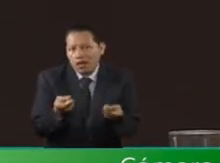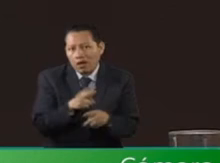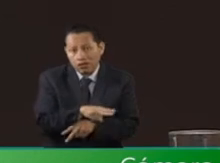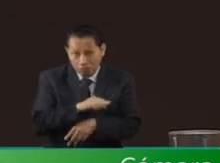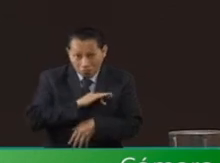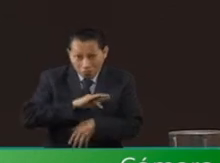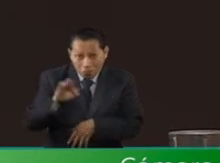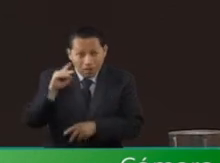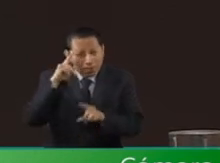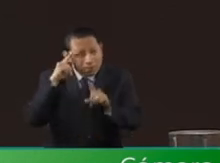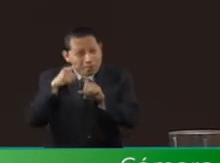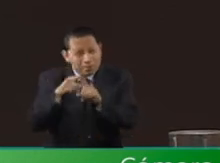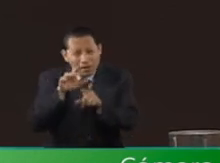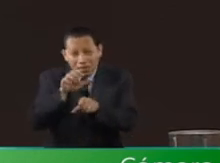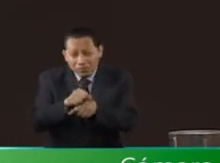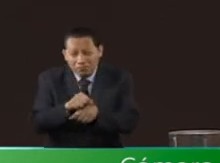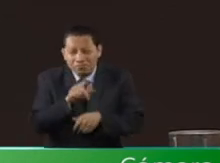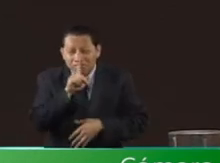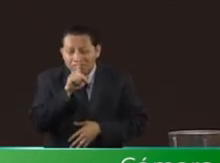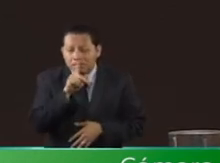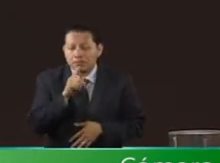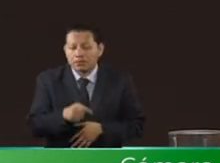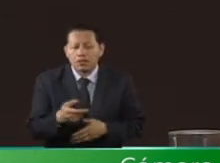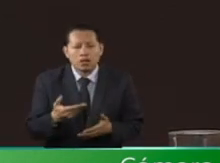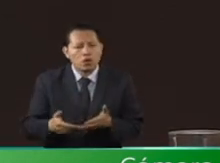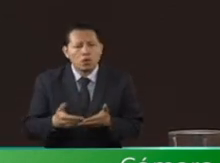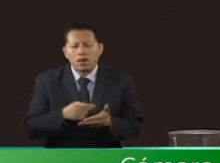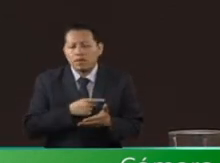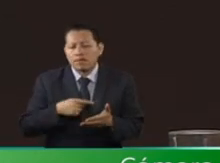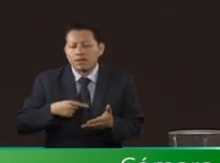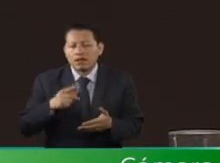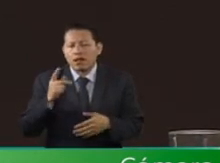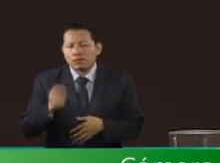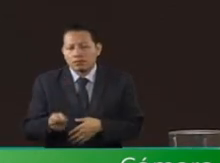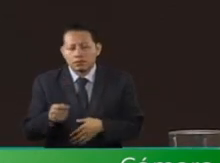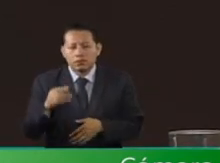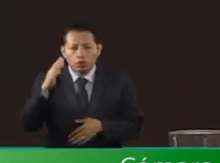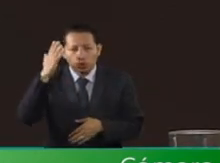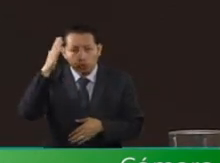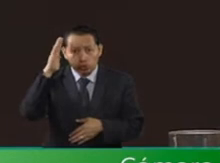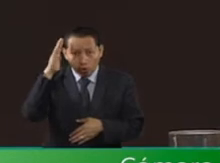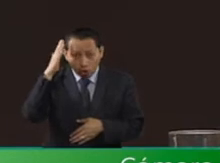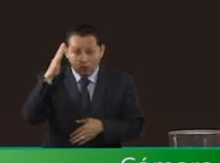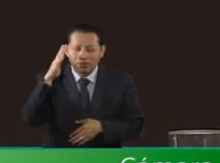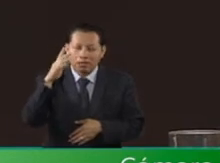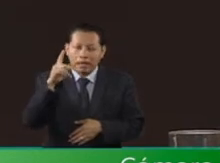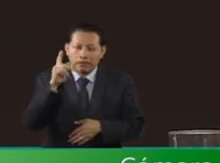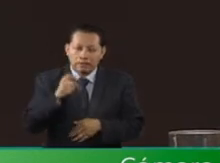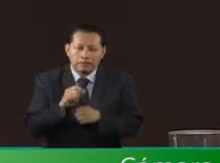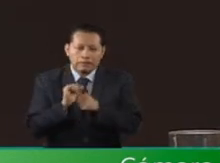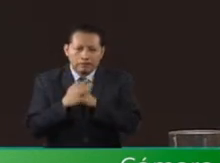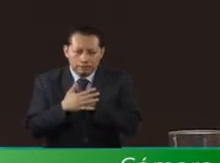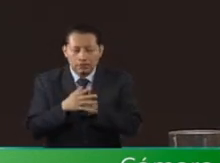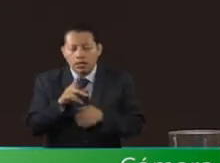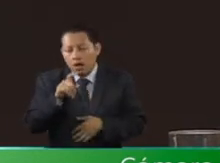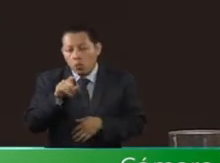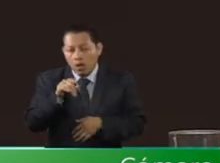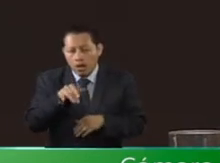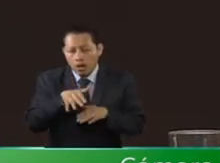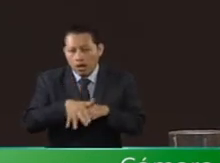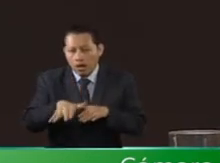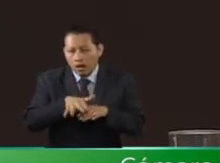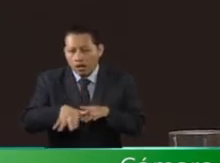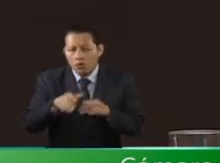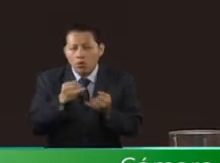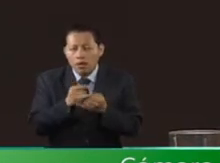que nos proponemos hoy más que nunca necesitamos que el sol que brilla el agua que corre y el